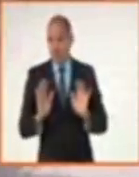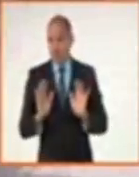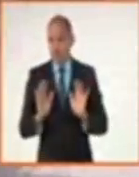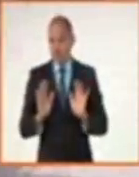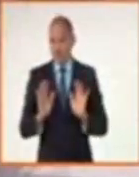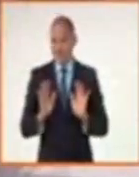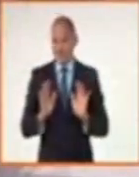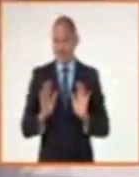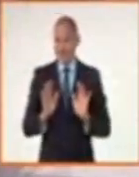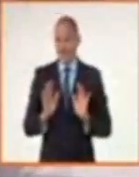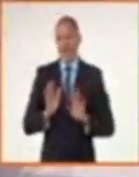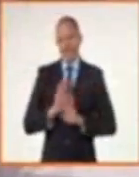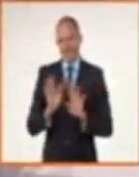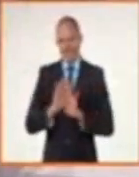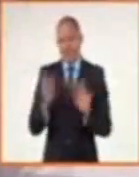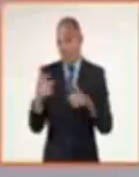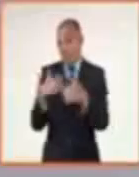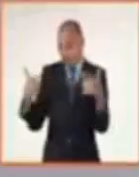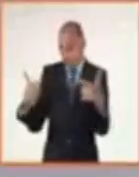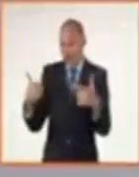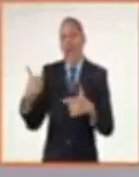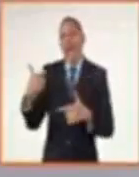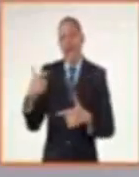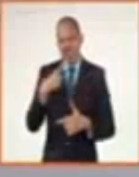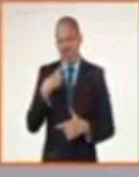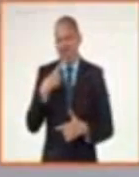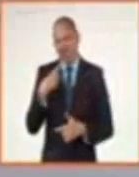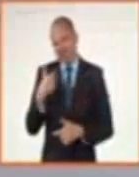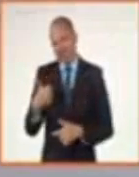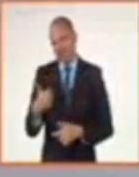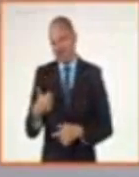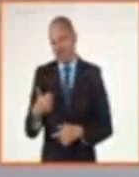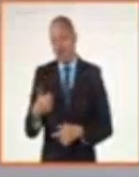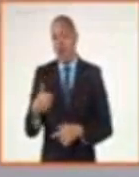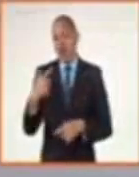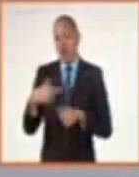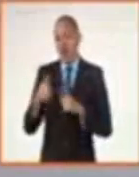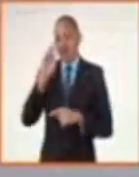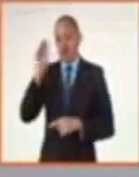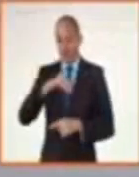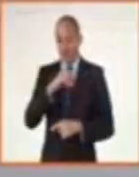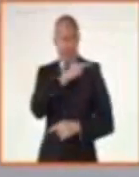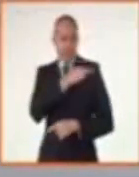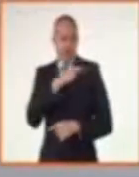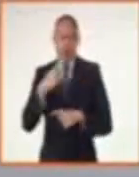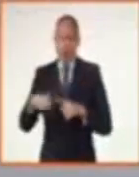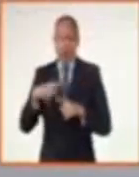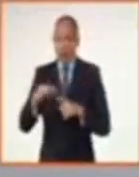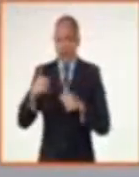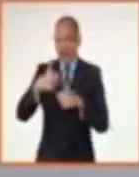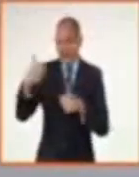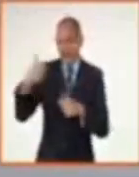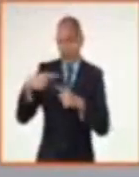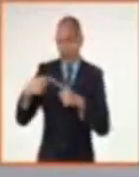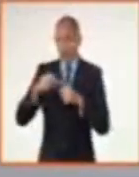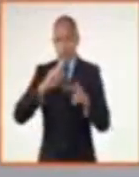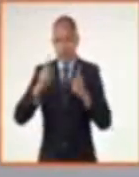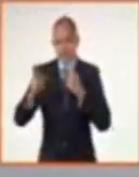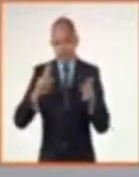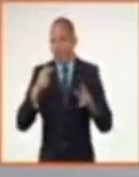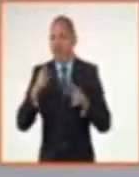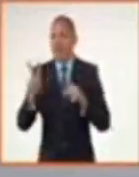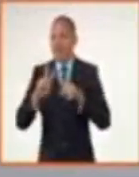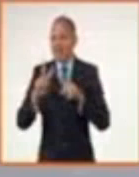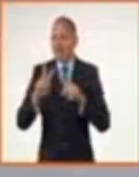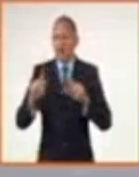revolucionaria, por tanto, entendió el momento histórico, entendió el mensaje de la dirección política del país, entendió el mensaje que a través de los medios de